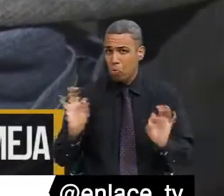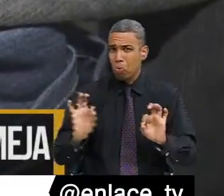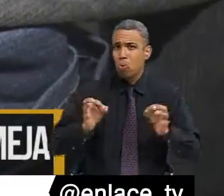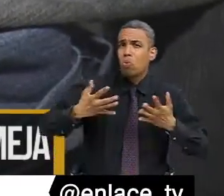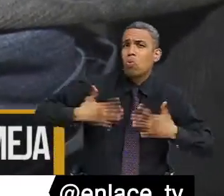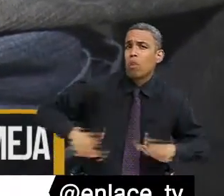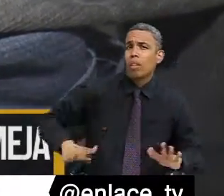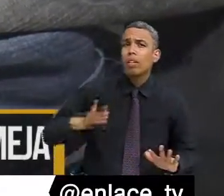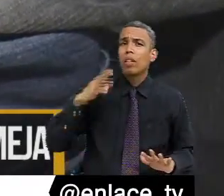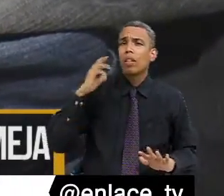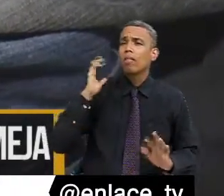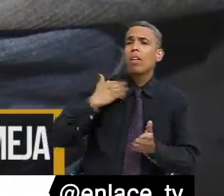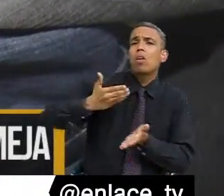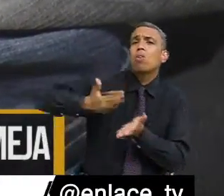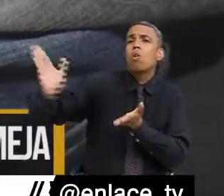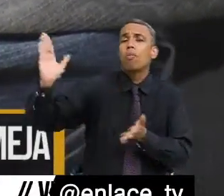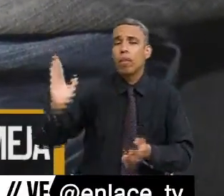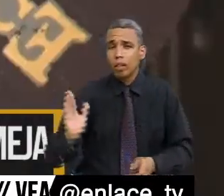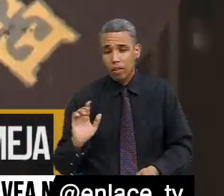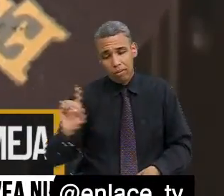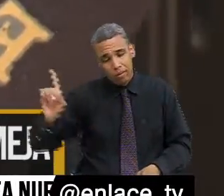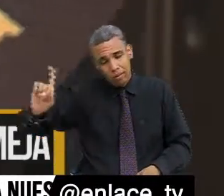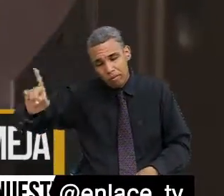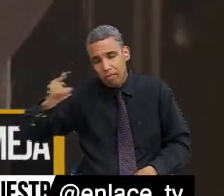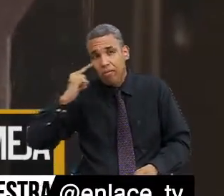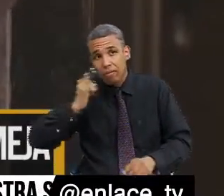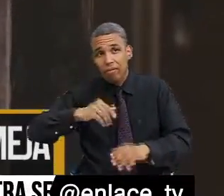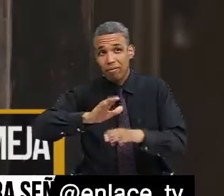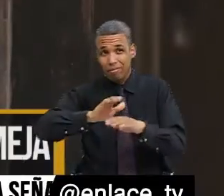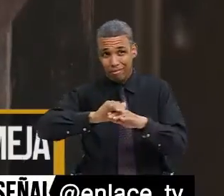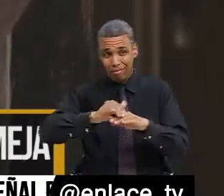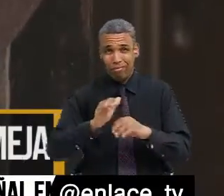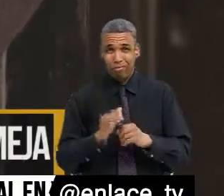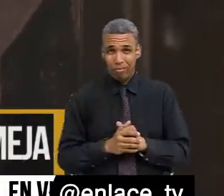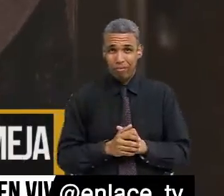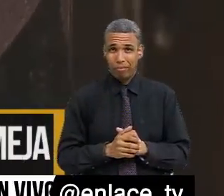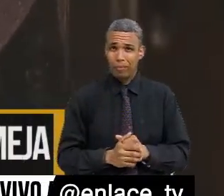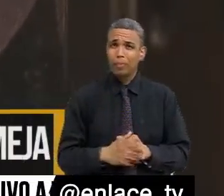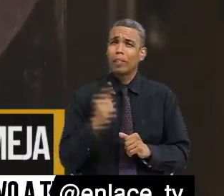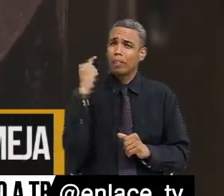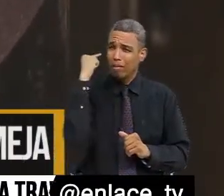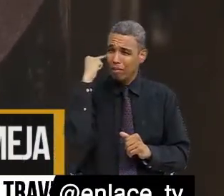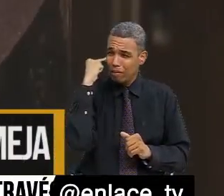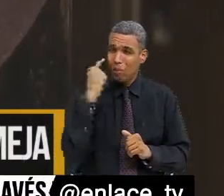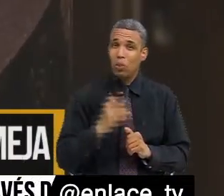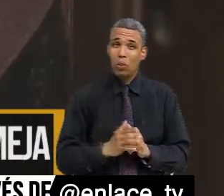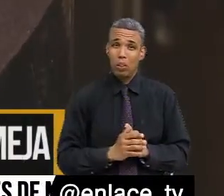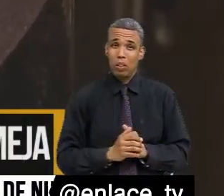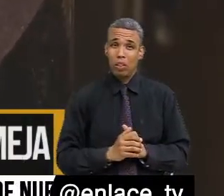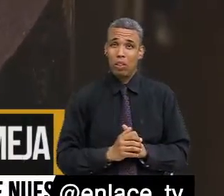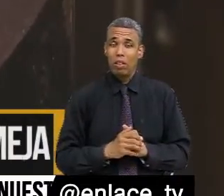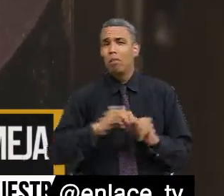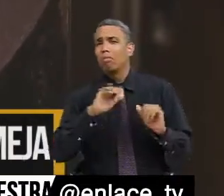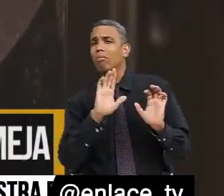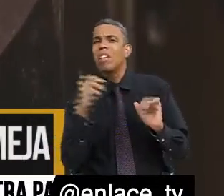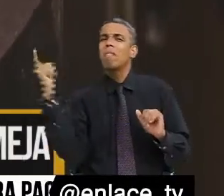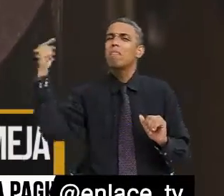con estas características. Yo a la gente de Barrancabermeja yo le digo que no se confíen en esa gente que vienen que de fundación y que cada